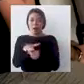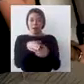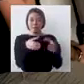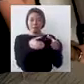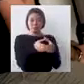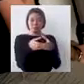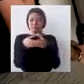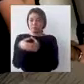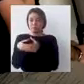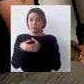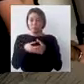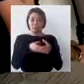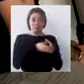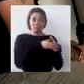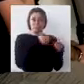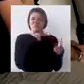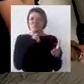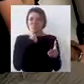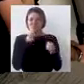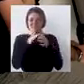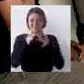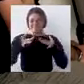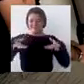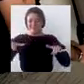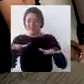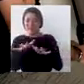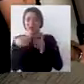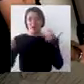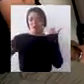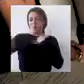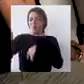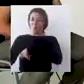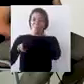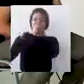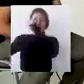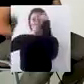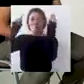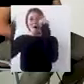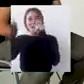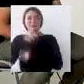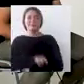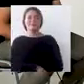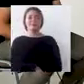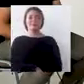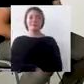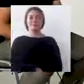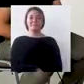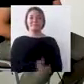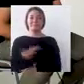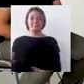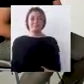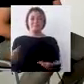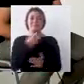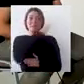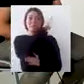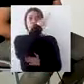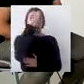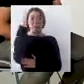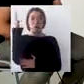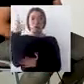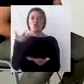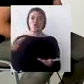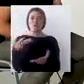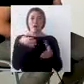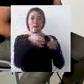rol por toda la ciudad, con crear una red de roles y de cómics, a través de las bibliotecas satélites, a través